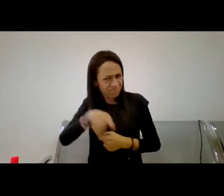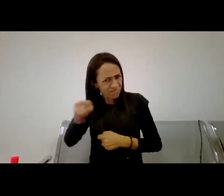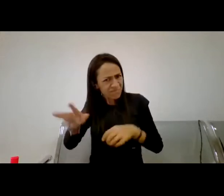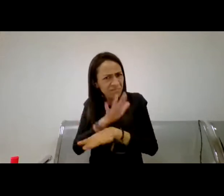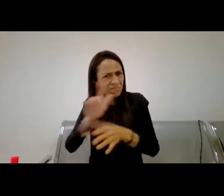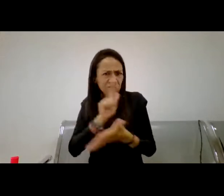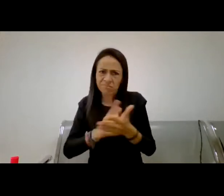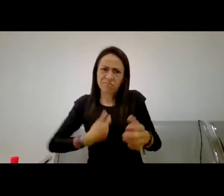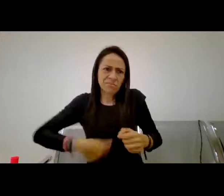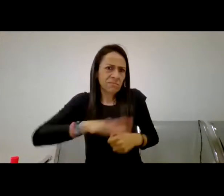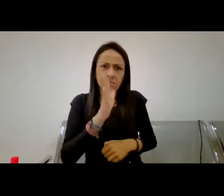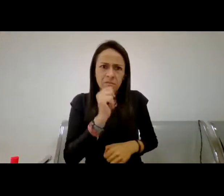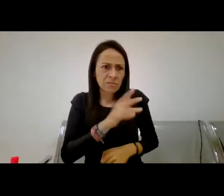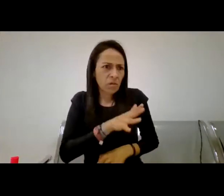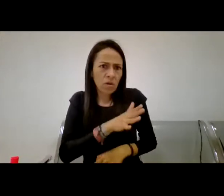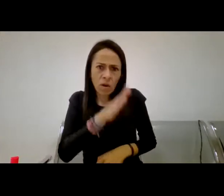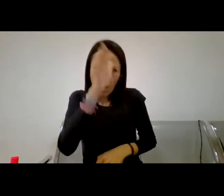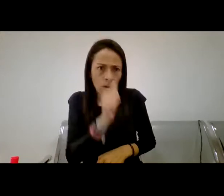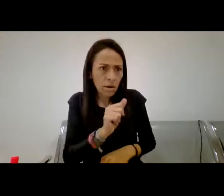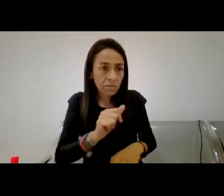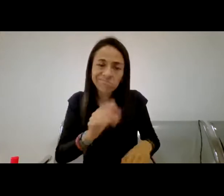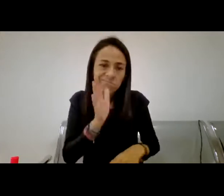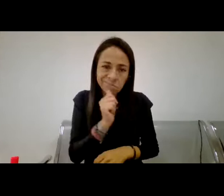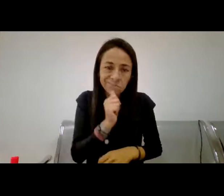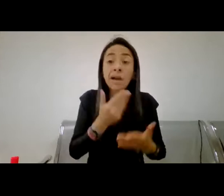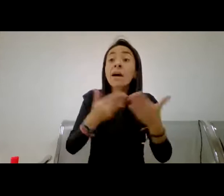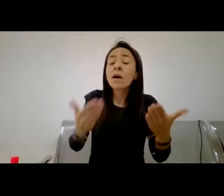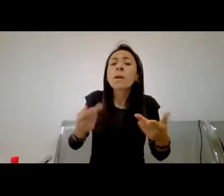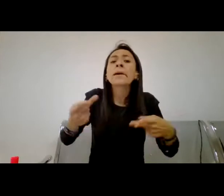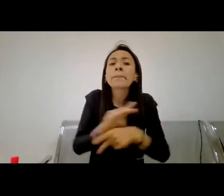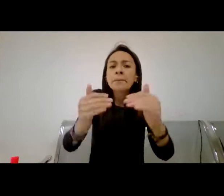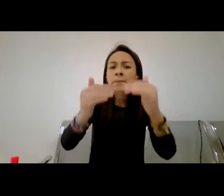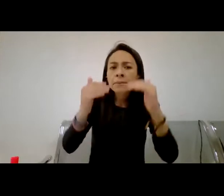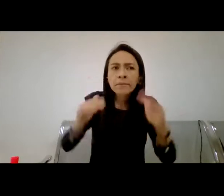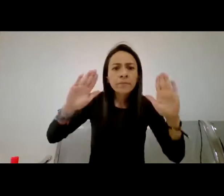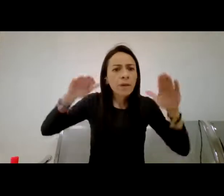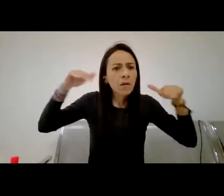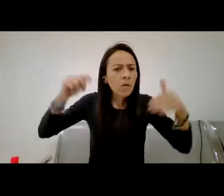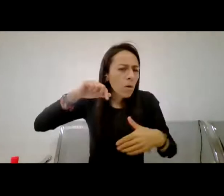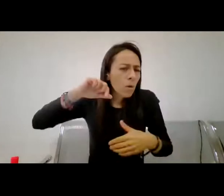los donativos del extranjero? No, en principio no,